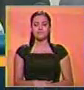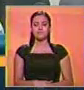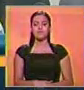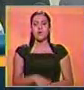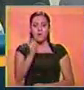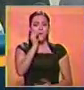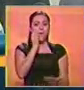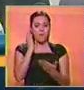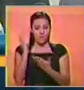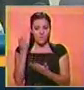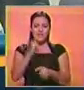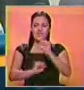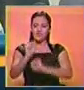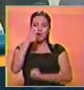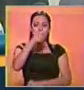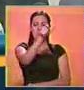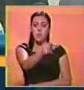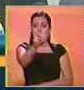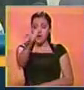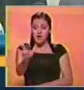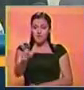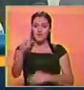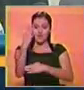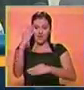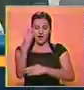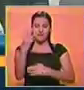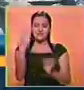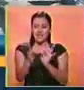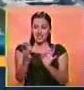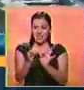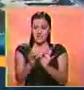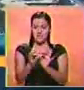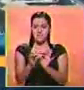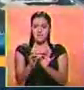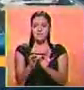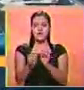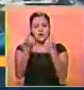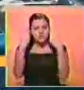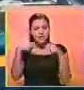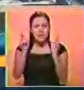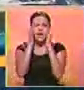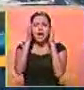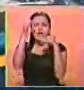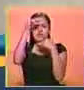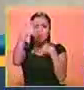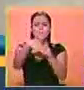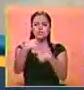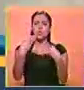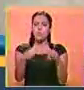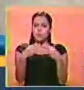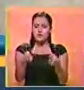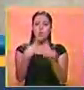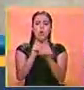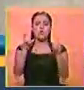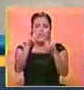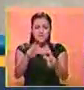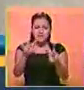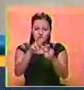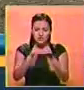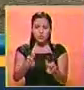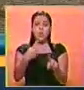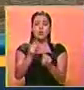El comisionado de la Defensoría del Pueblo, instalado en Lara desde septiembre, se dedicará a velar porque el Ministerio Público, cuerpos de investigación